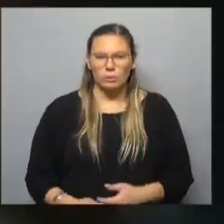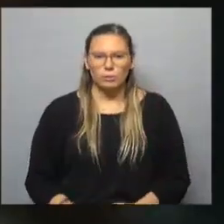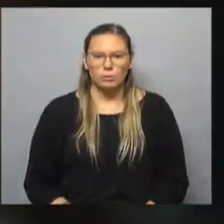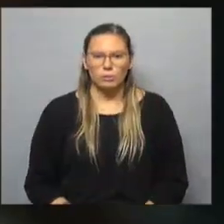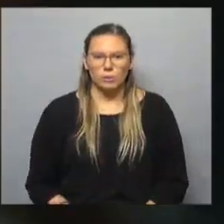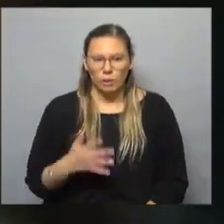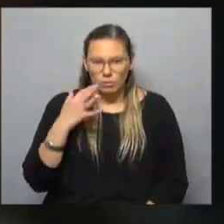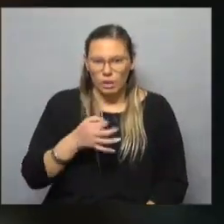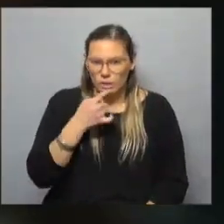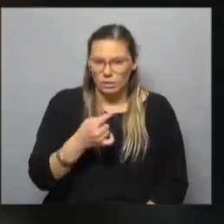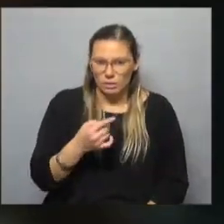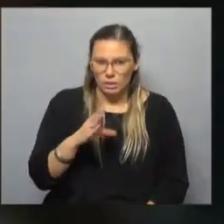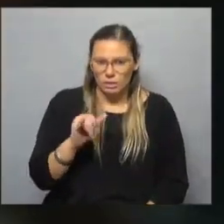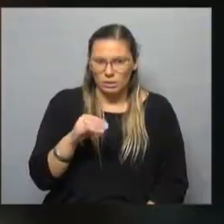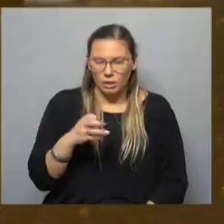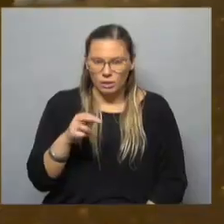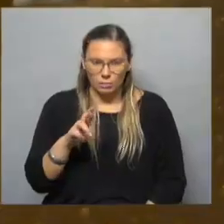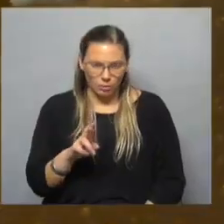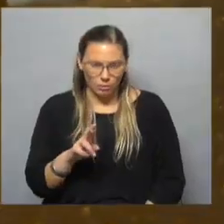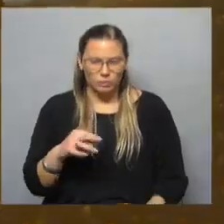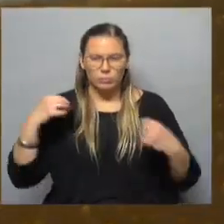Cyborg es, ¿no? La pronunciación.